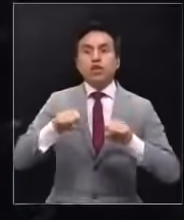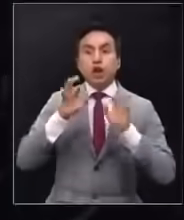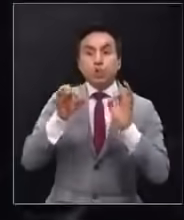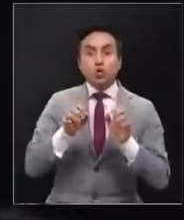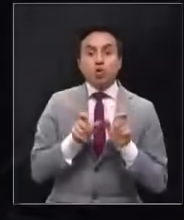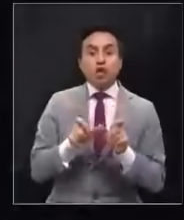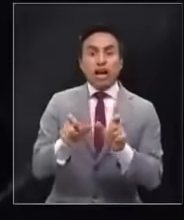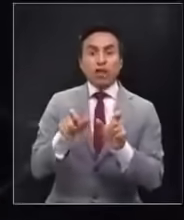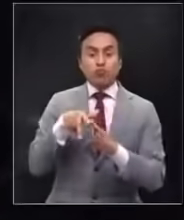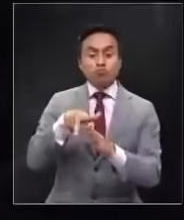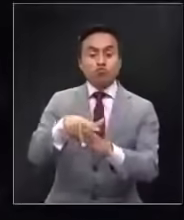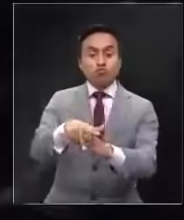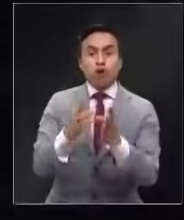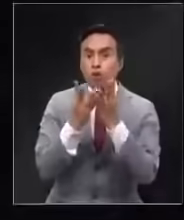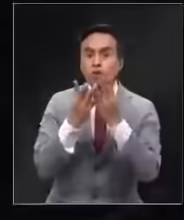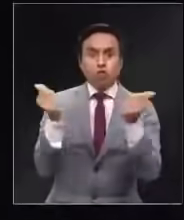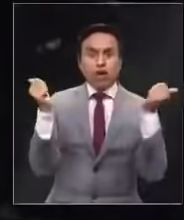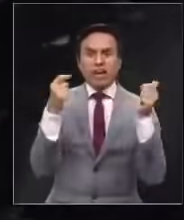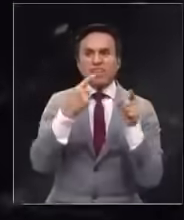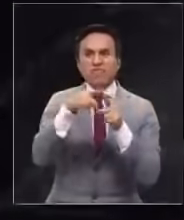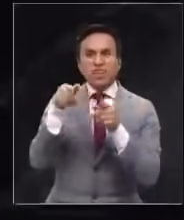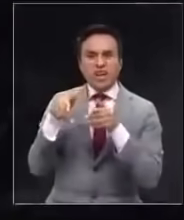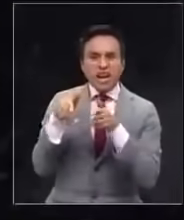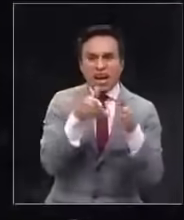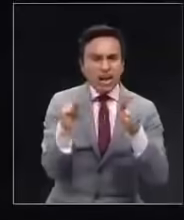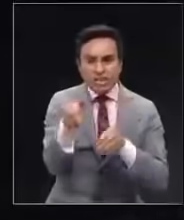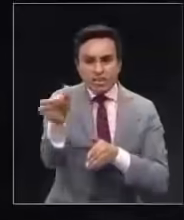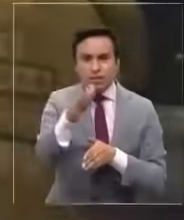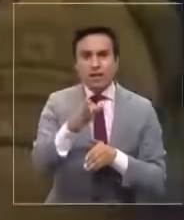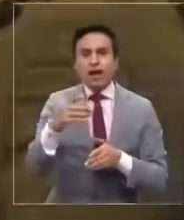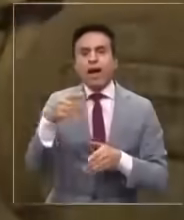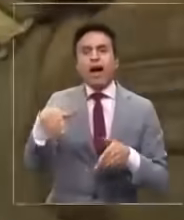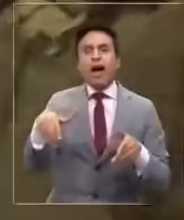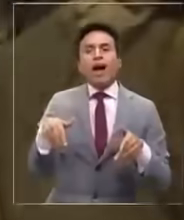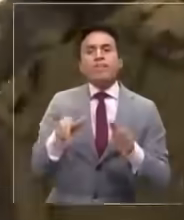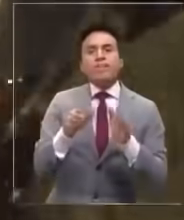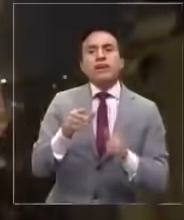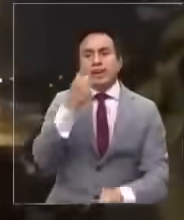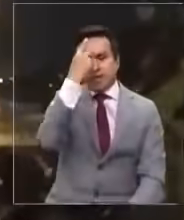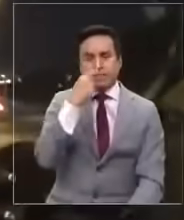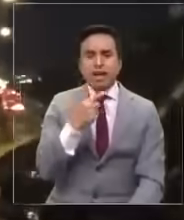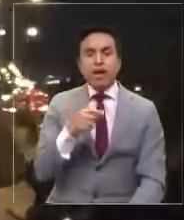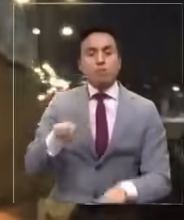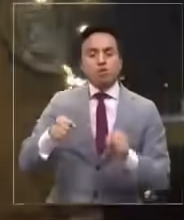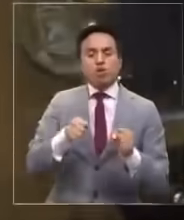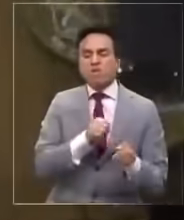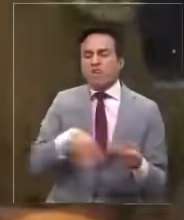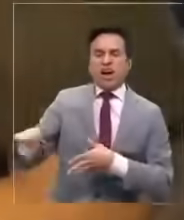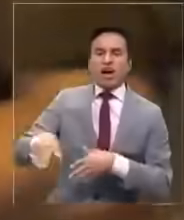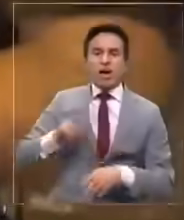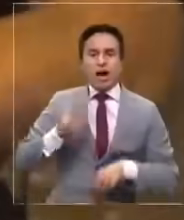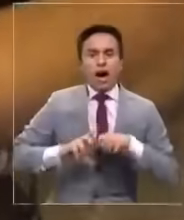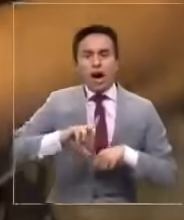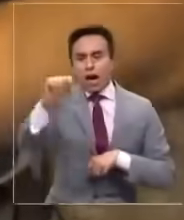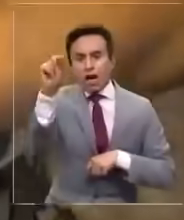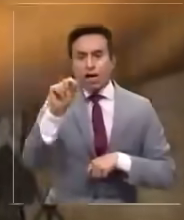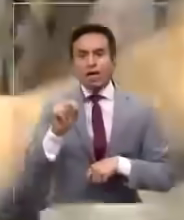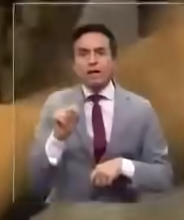de ser controlado, se empezó a dar la fuga por las diferentes calles por Avenida Grecia. Bota la moto, arranca, ¿y qué es lo que se encuentra